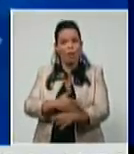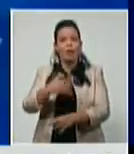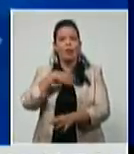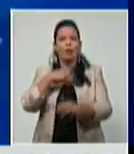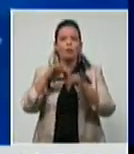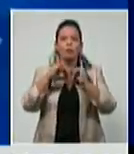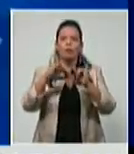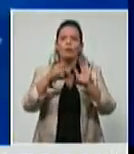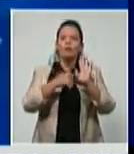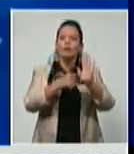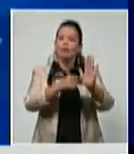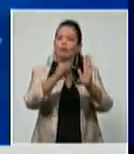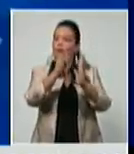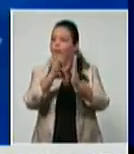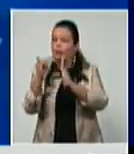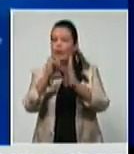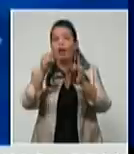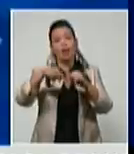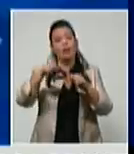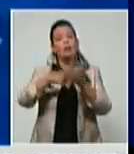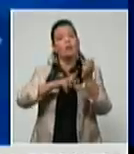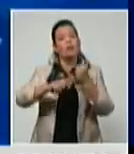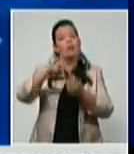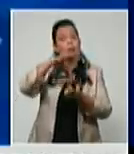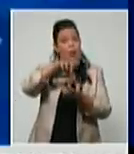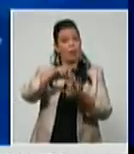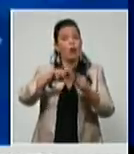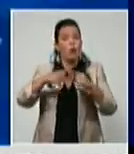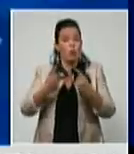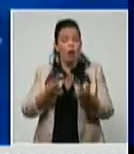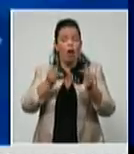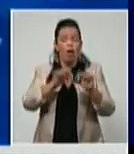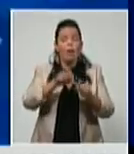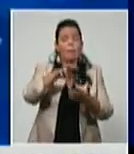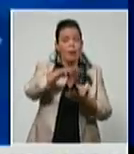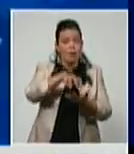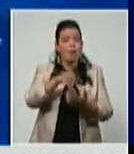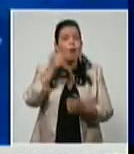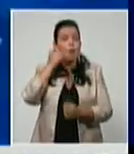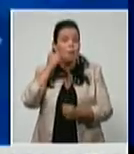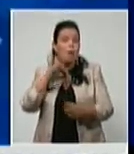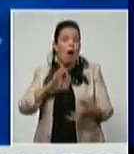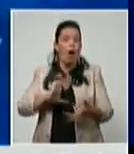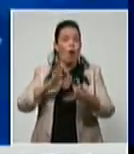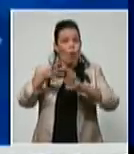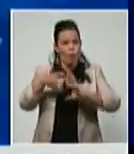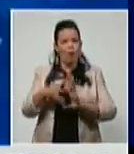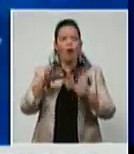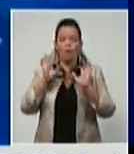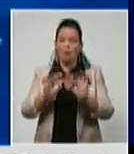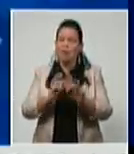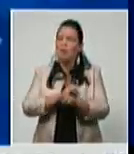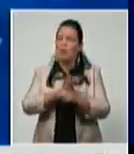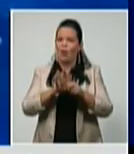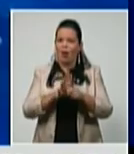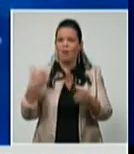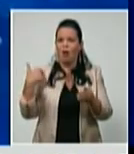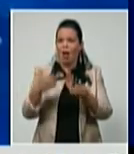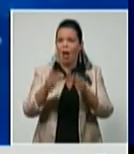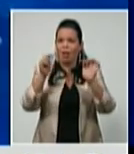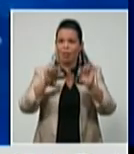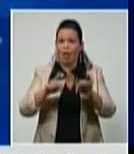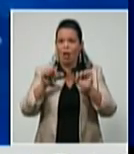siendo Pinar del Río la provincia con la mayor complejidad epidemiológica en este momento, la de mayor tasa